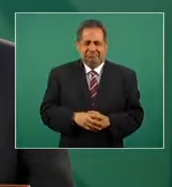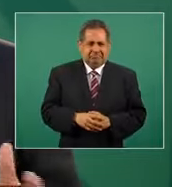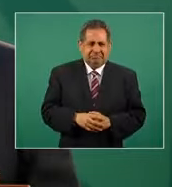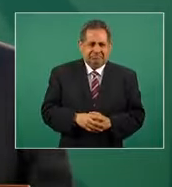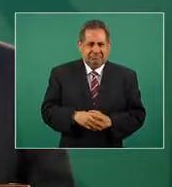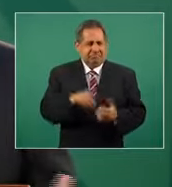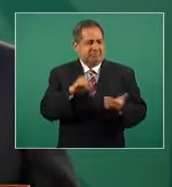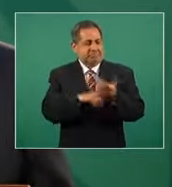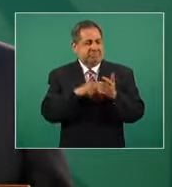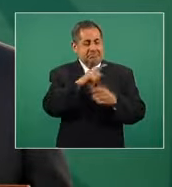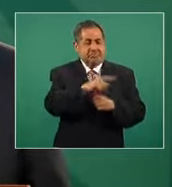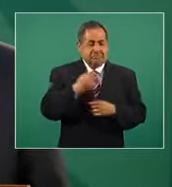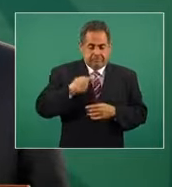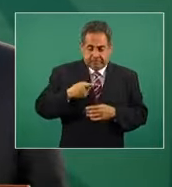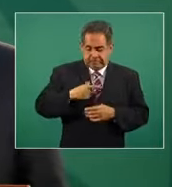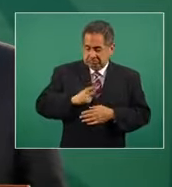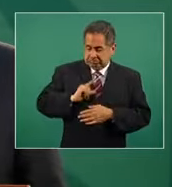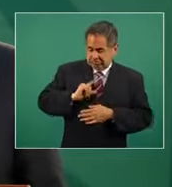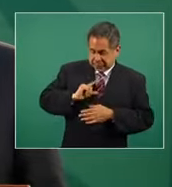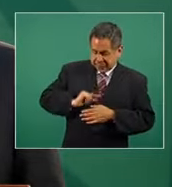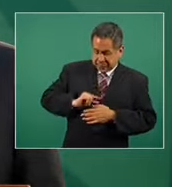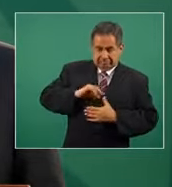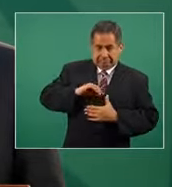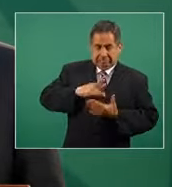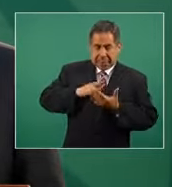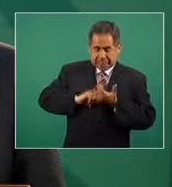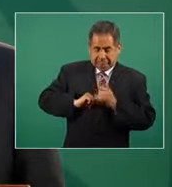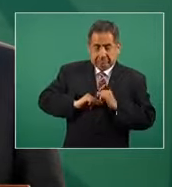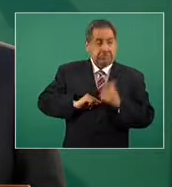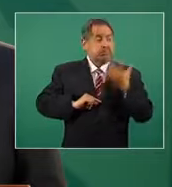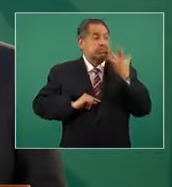de gente acomplejada,